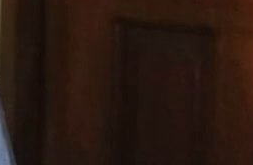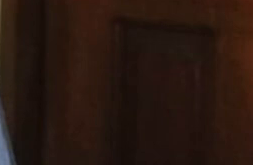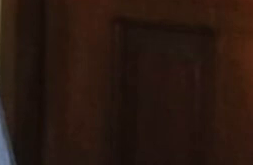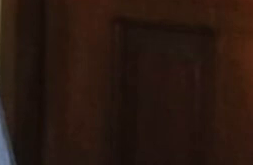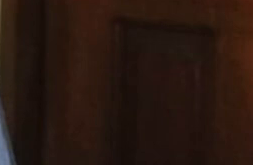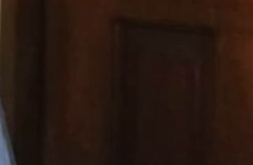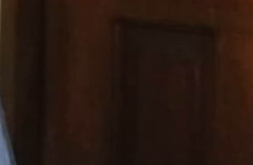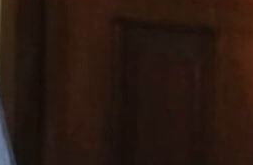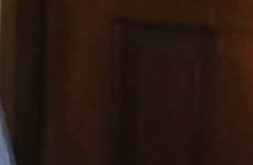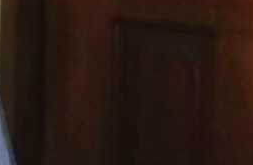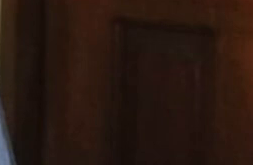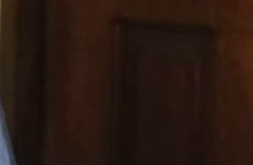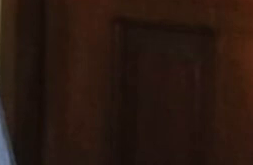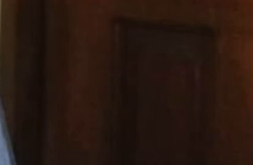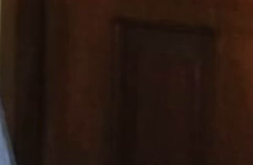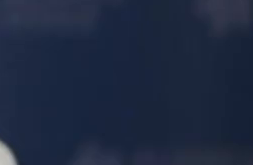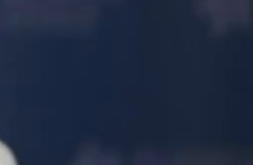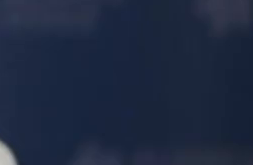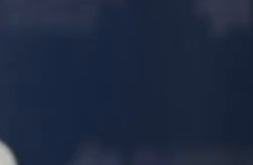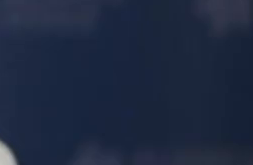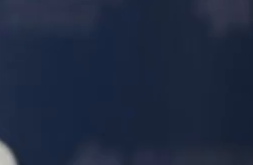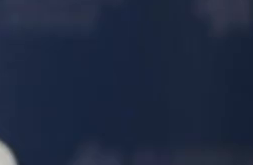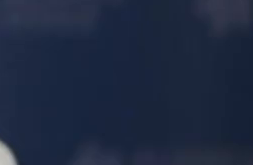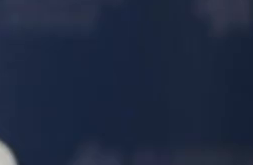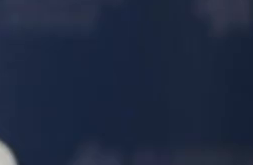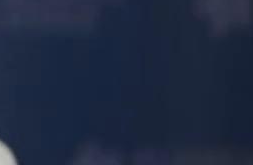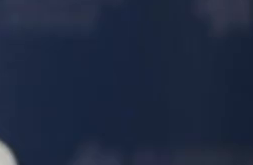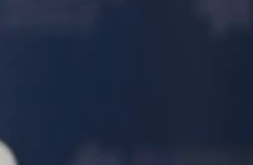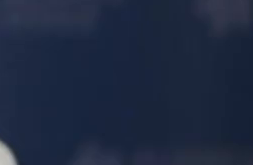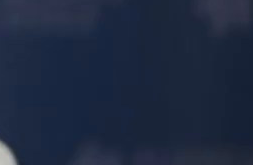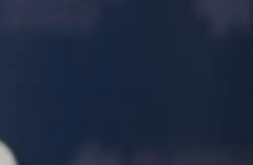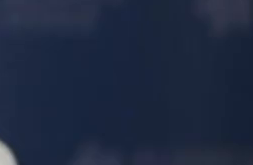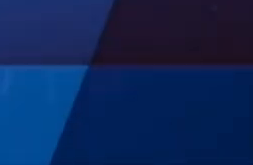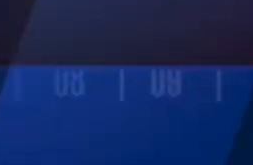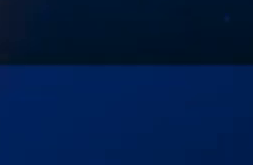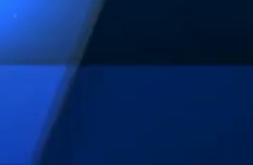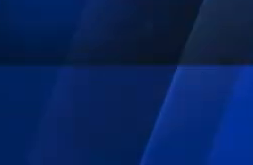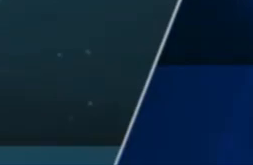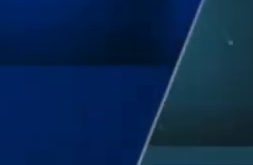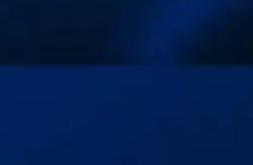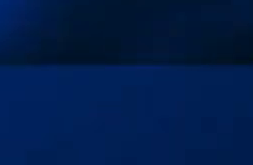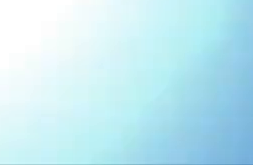Líder opositor Yubran Suazo será sometido a juicio el 15 de julio.